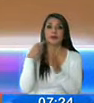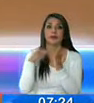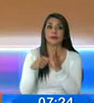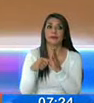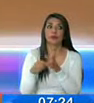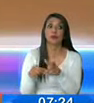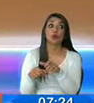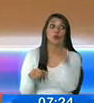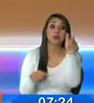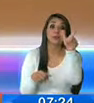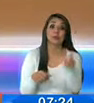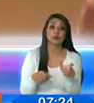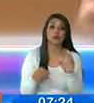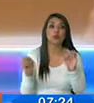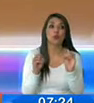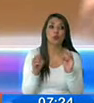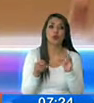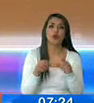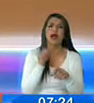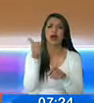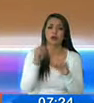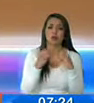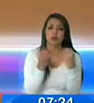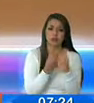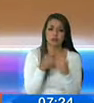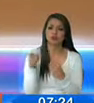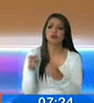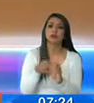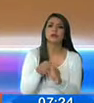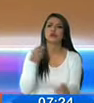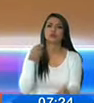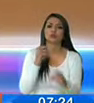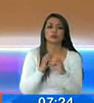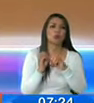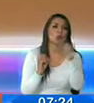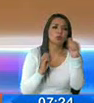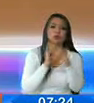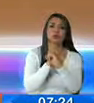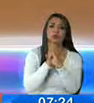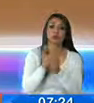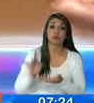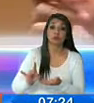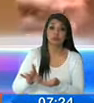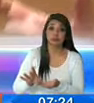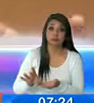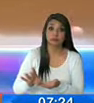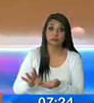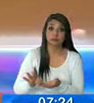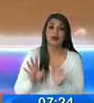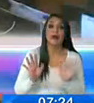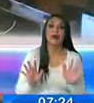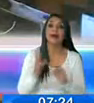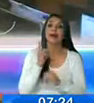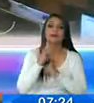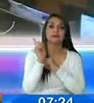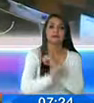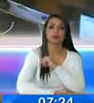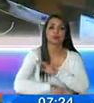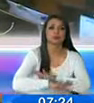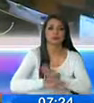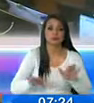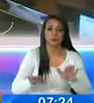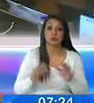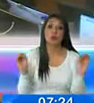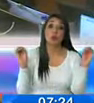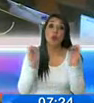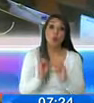se anticipó, sea porque el funcionario renunció o porque otra entidad competente lo destituye, solo opera la censura. En el caso